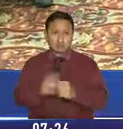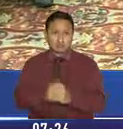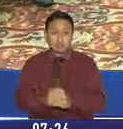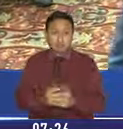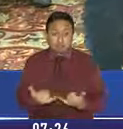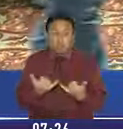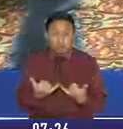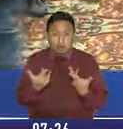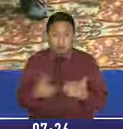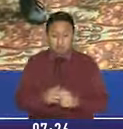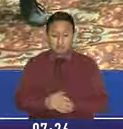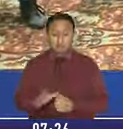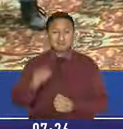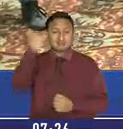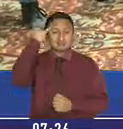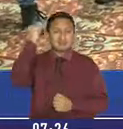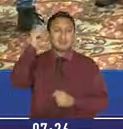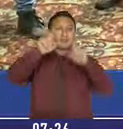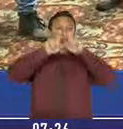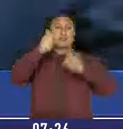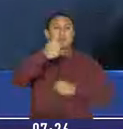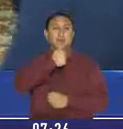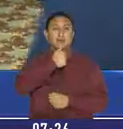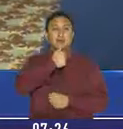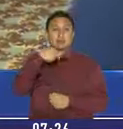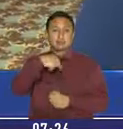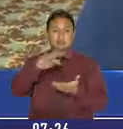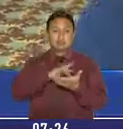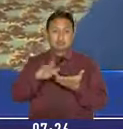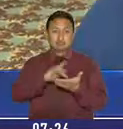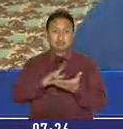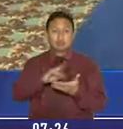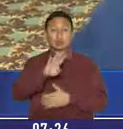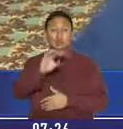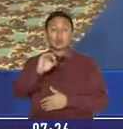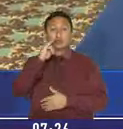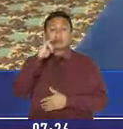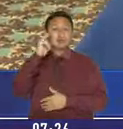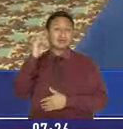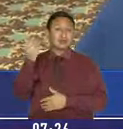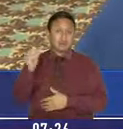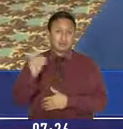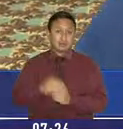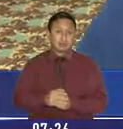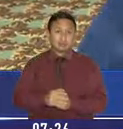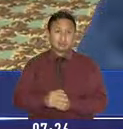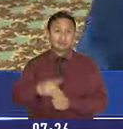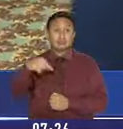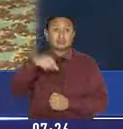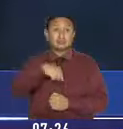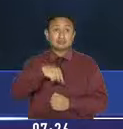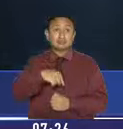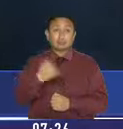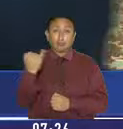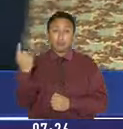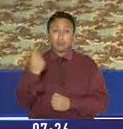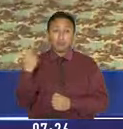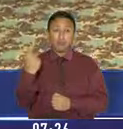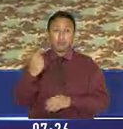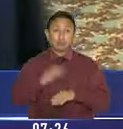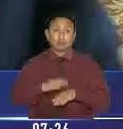se entregaron tablets a 40 niños, niñas y adolescentes, quienes quedaron en condiciones de vulnerabilidad por las afectaciones del aluvión.